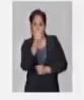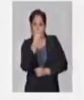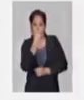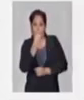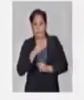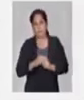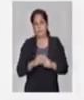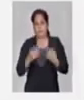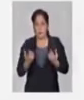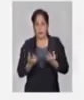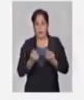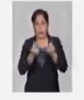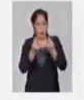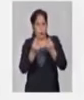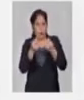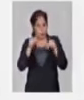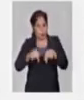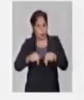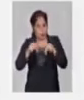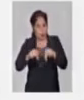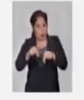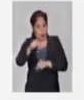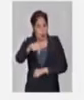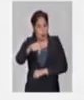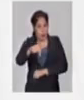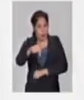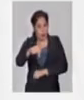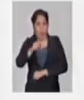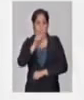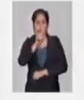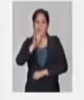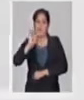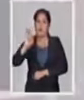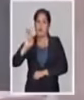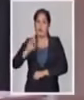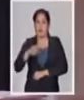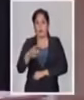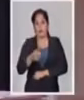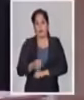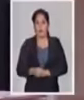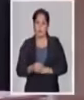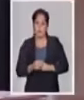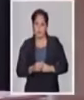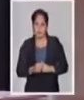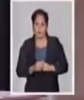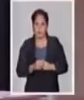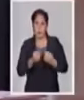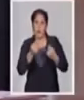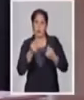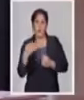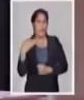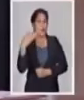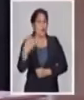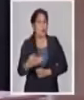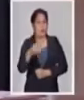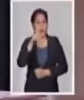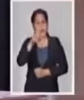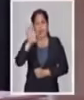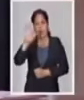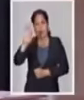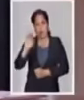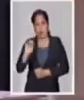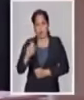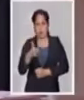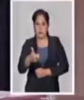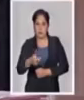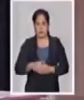tiene un costo hoy en la actualidad en el entorno de 18 pesos y tiene un costo futuro de 180 pesos